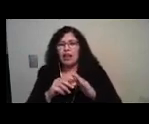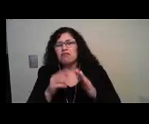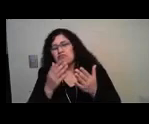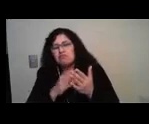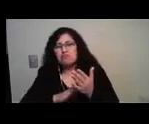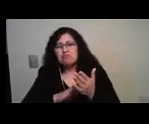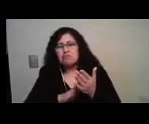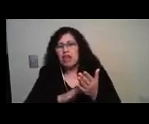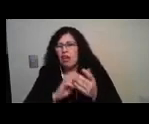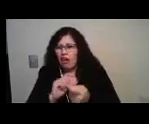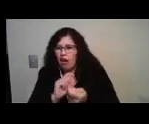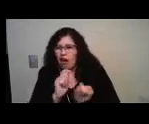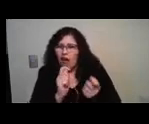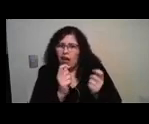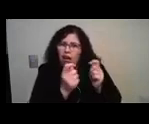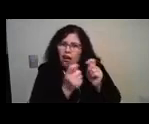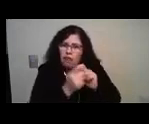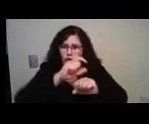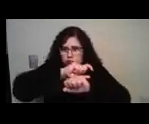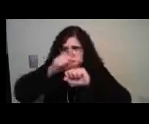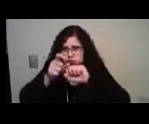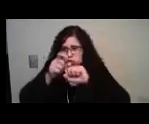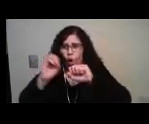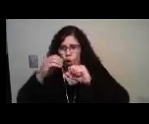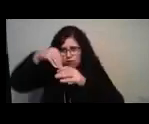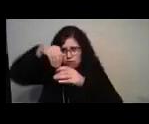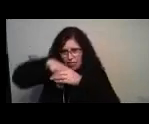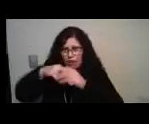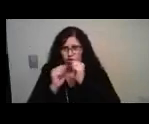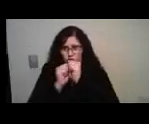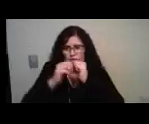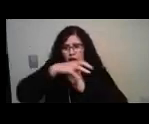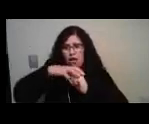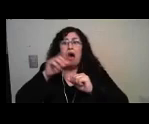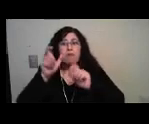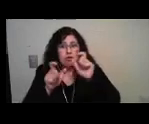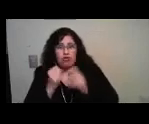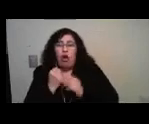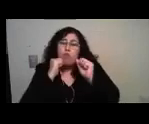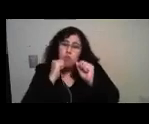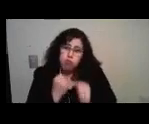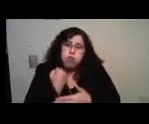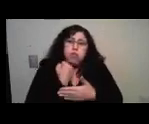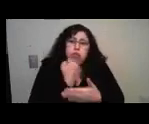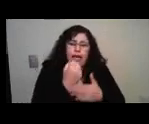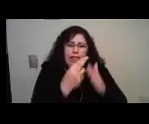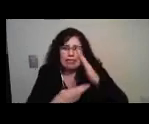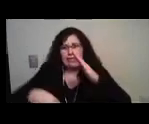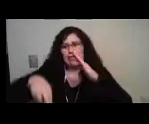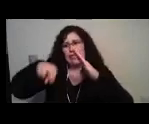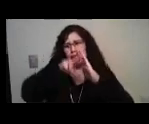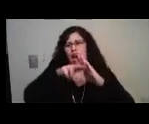finalmente cambios a nivel cortical y subcortical que hacen que las personas puedan recuperar en parte la función que